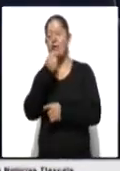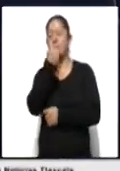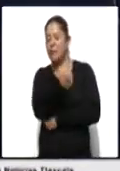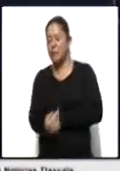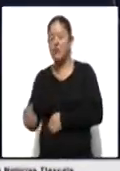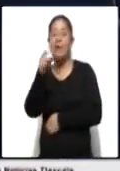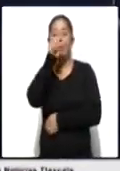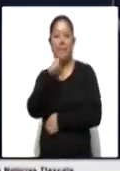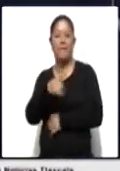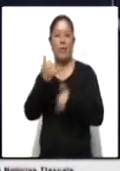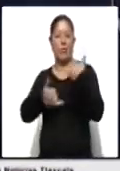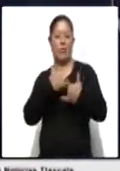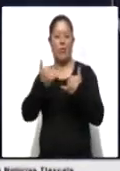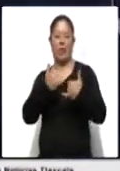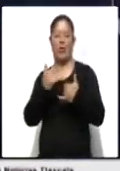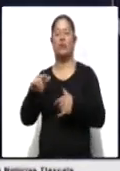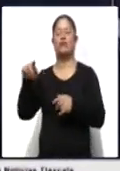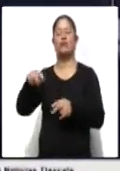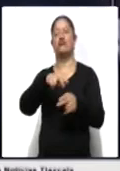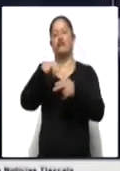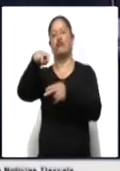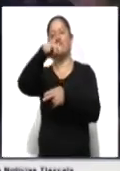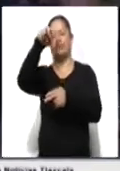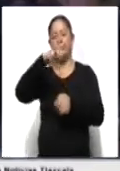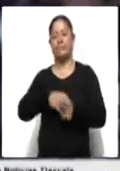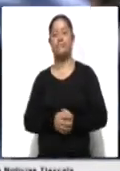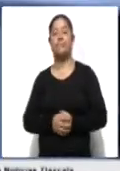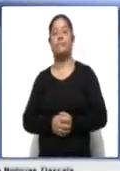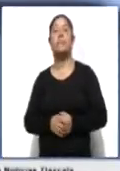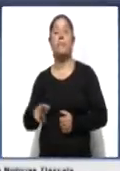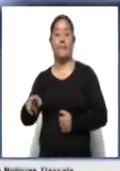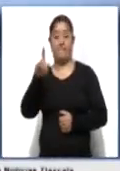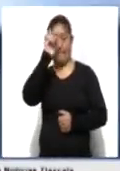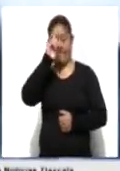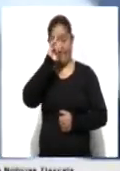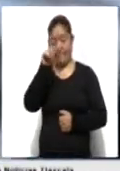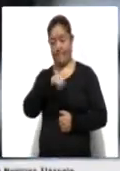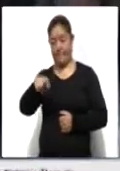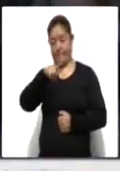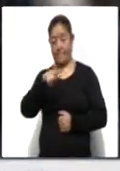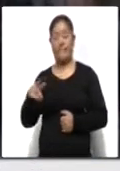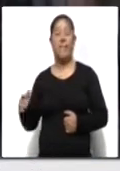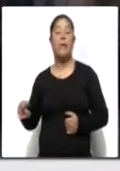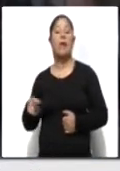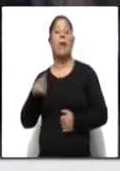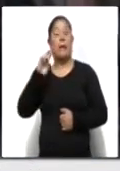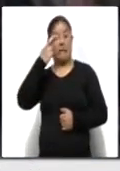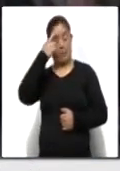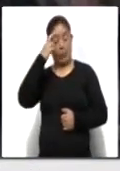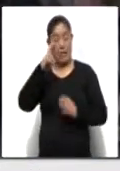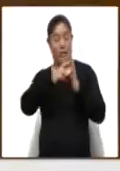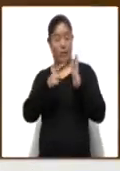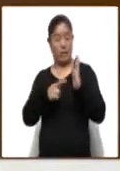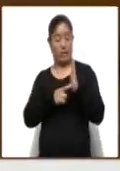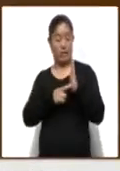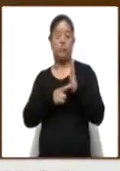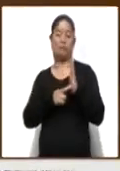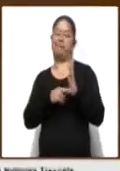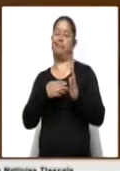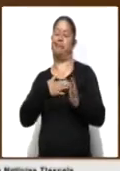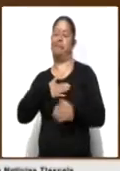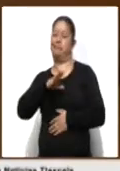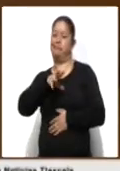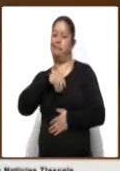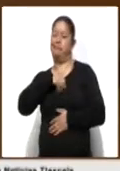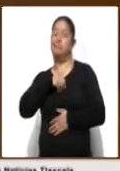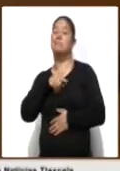infantiles, así como juegos mecánicos. La recomendación para quienes decidan acudir es que no pasen por alto las medidas para evitar contagios de